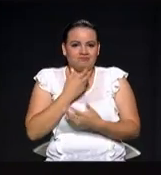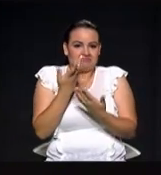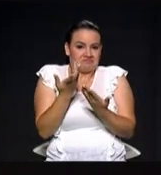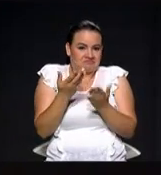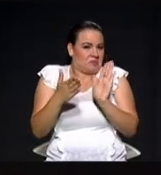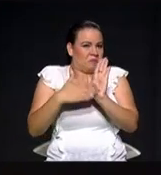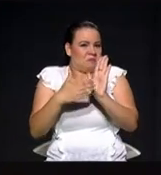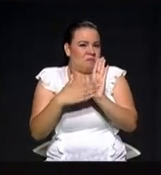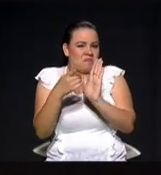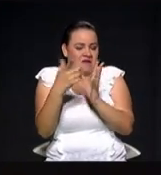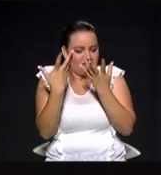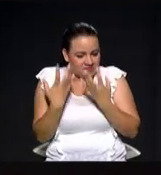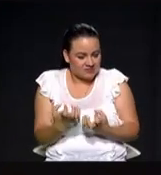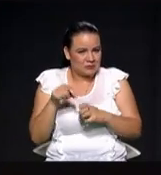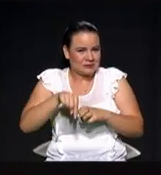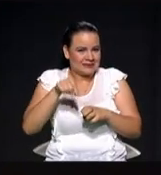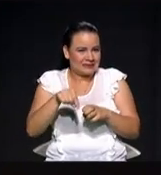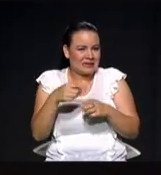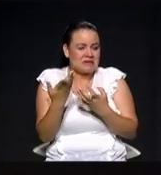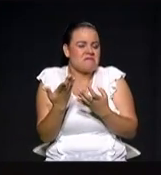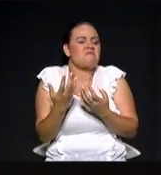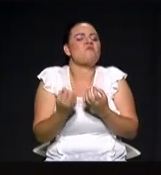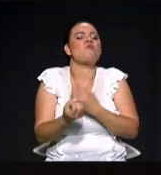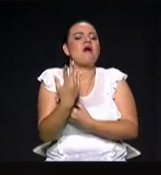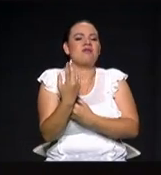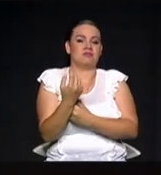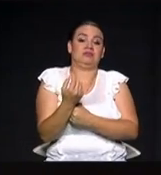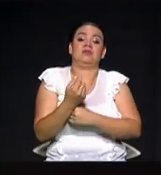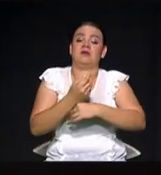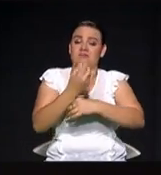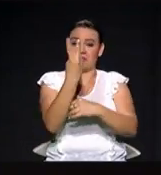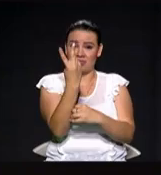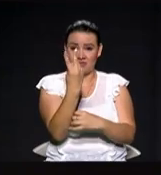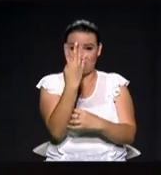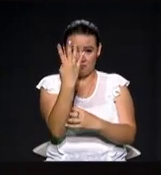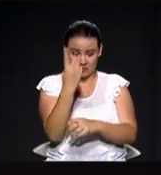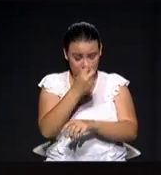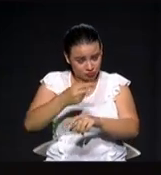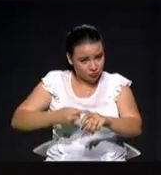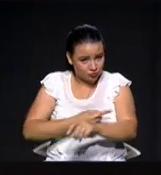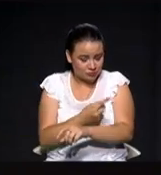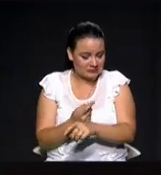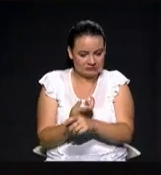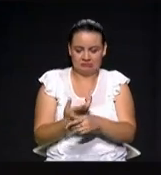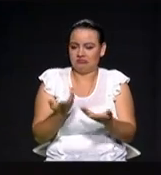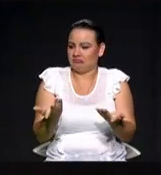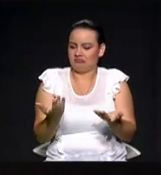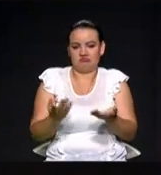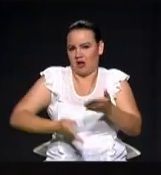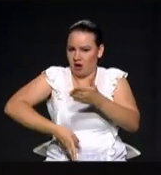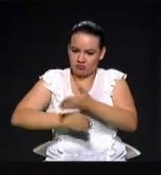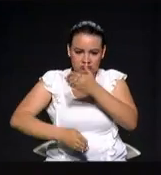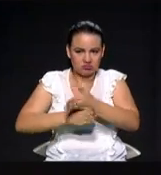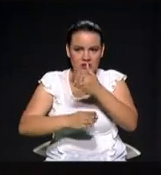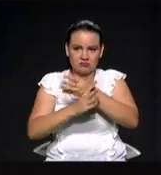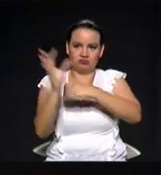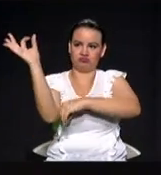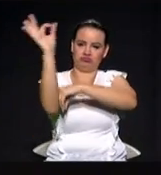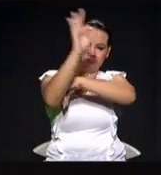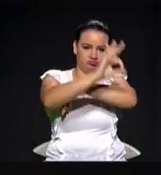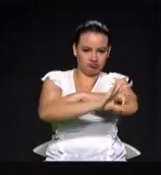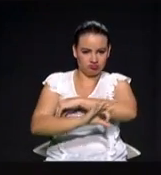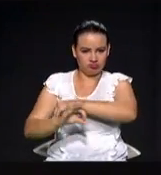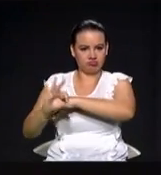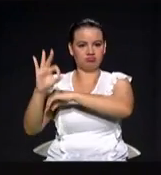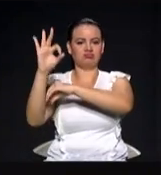sistema de transporte público 24 horas esta ciudad tiene que ser 24 horas el sistema de transporte tiene que avanzar hacia el respeto hacia ese respecto pero